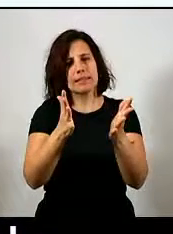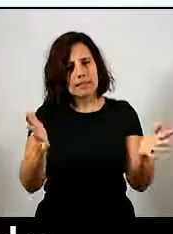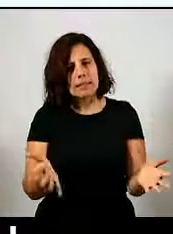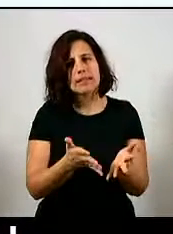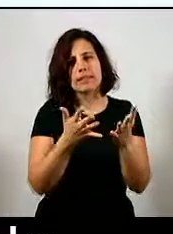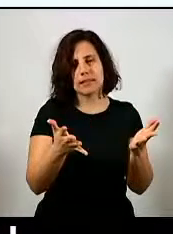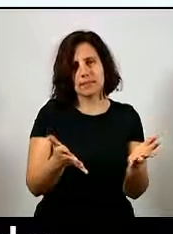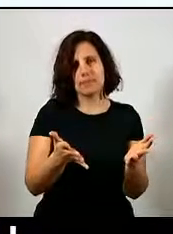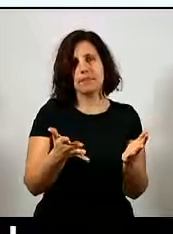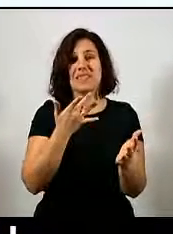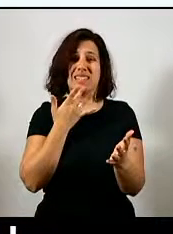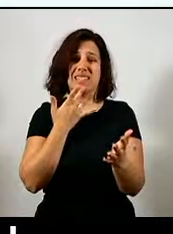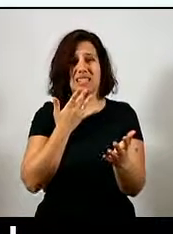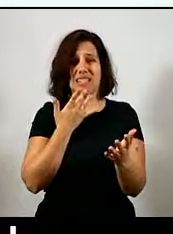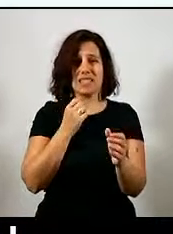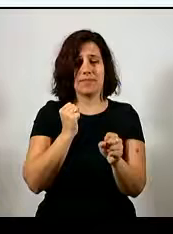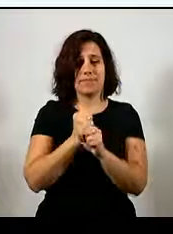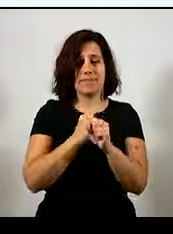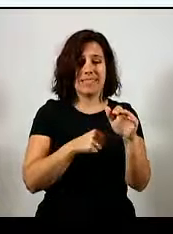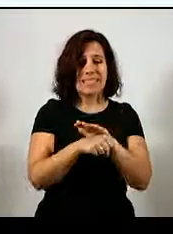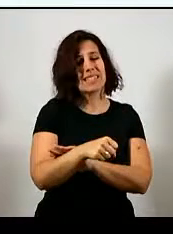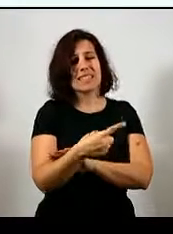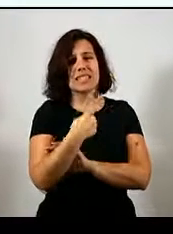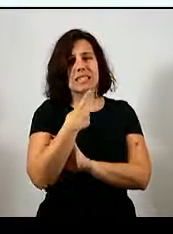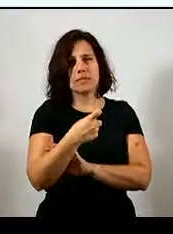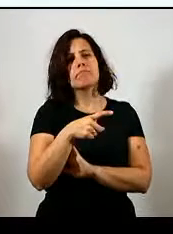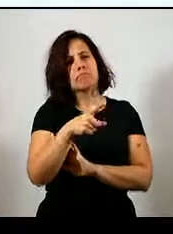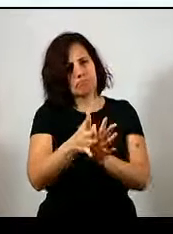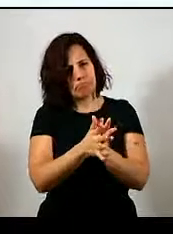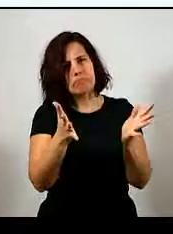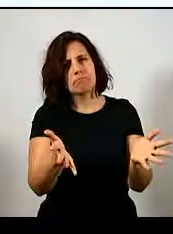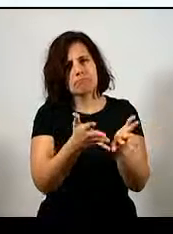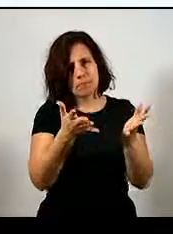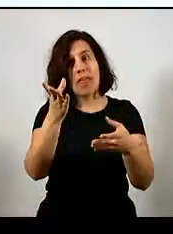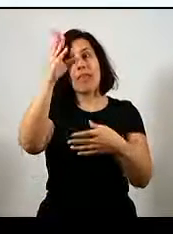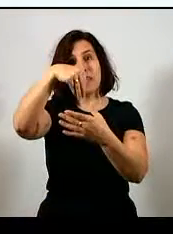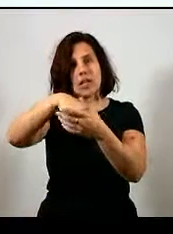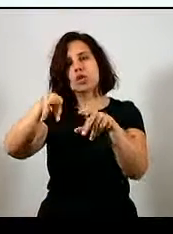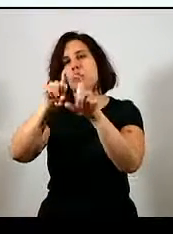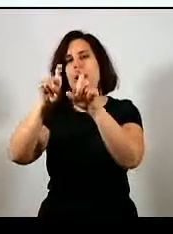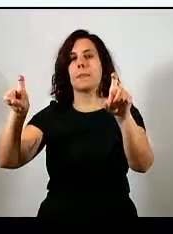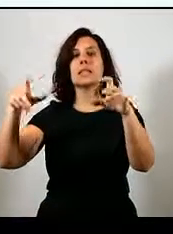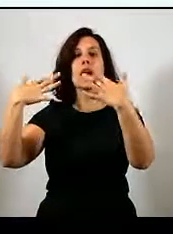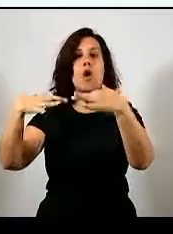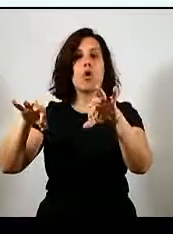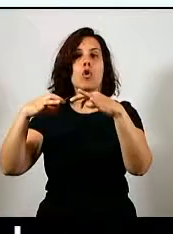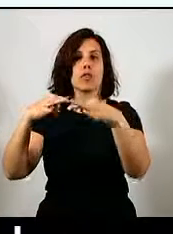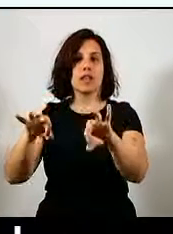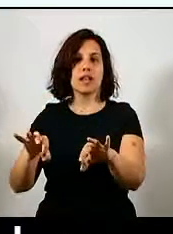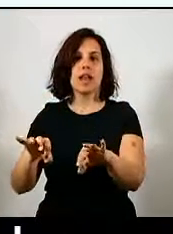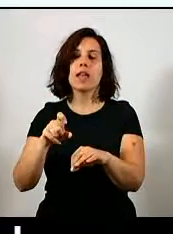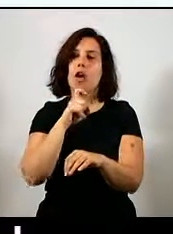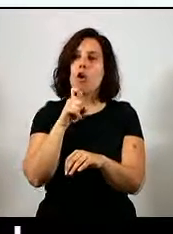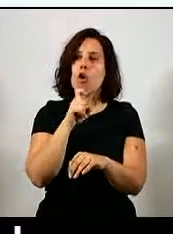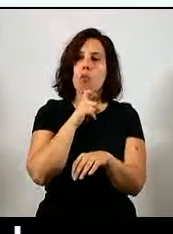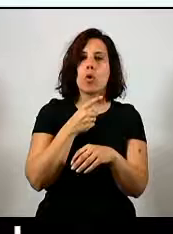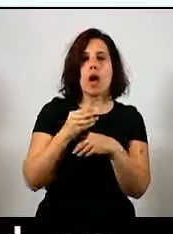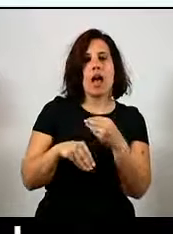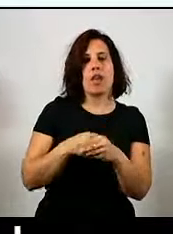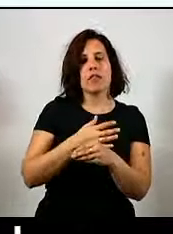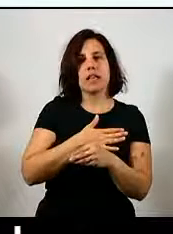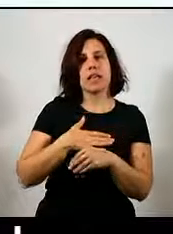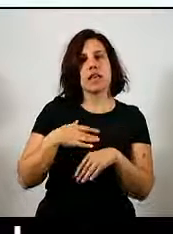dificultades de inserción laboral que realizan su actividad en empresas ordinarias mediante acciones de orientación y